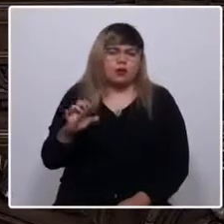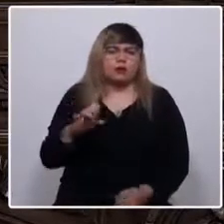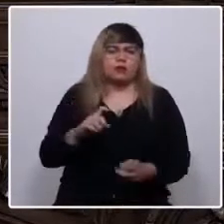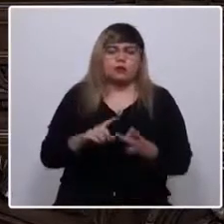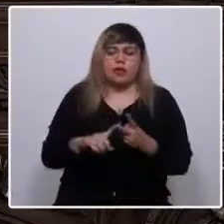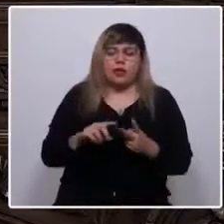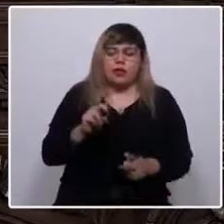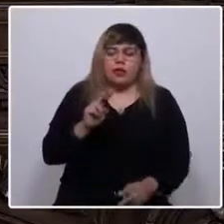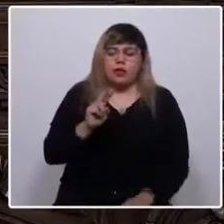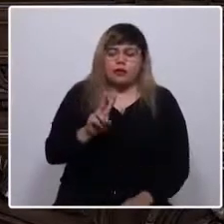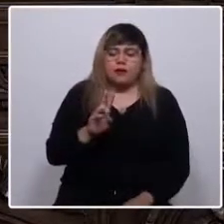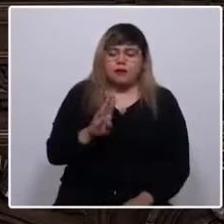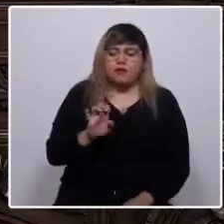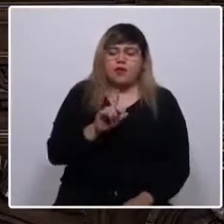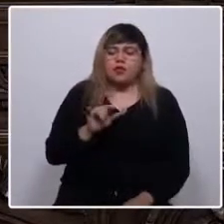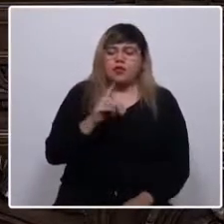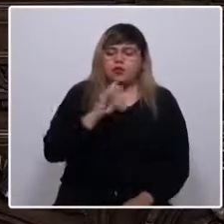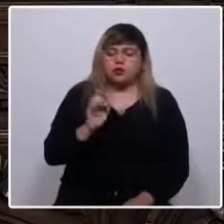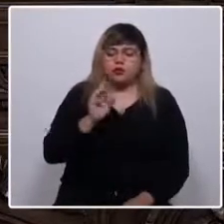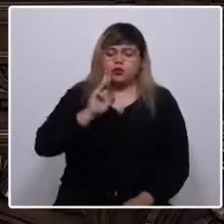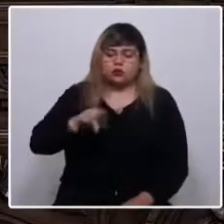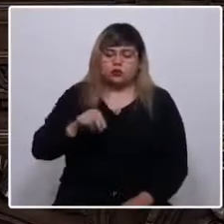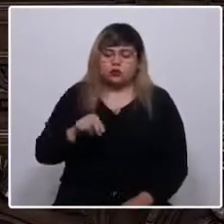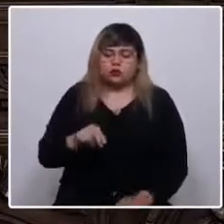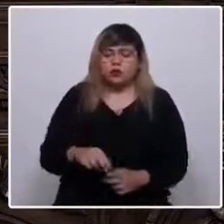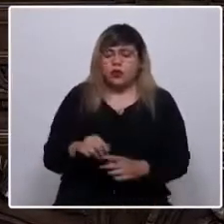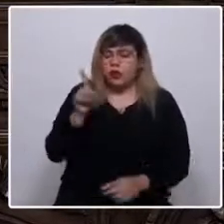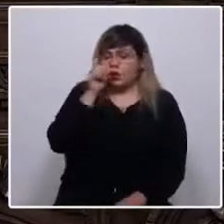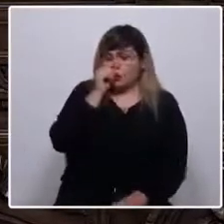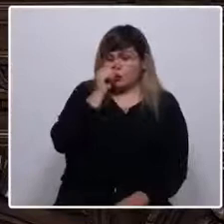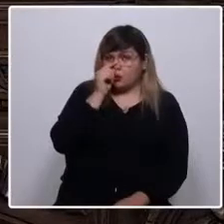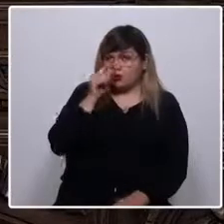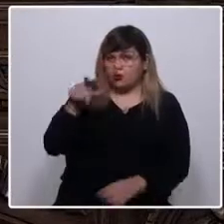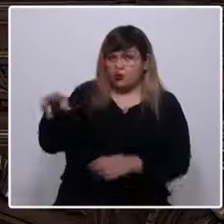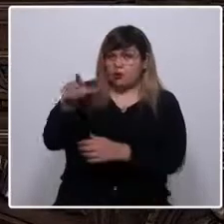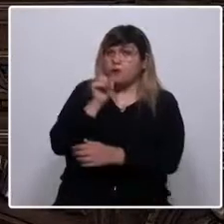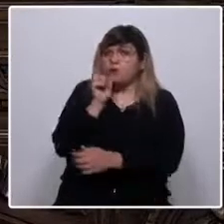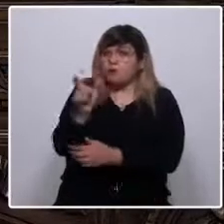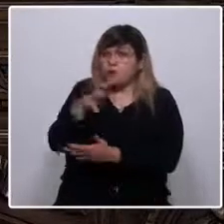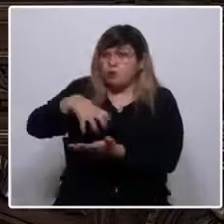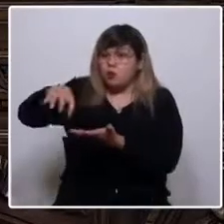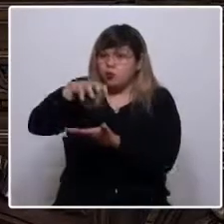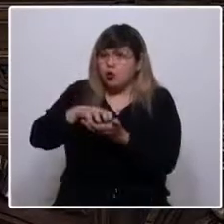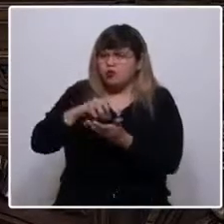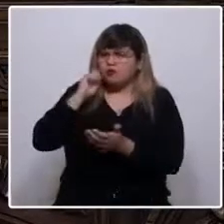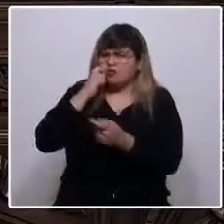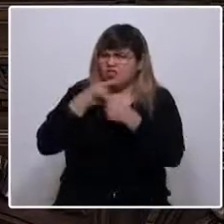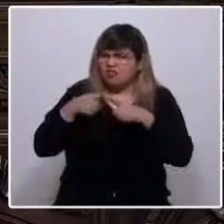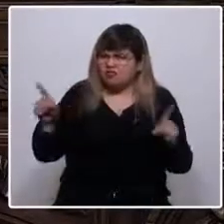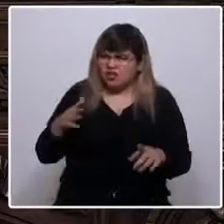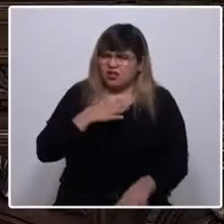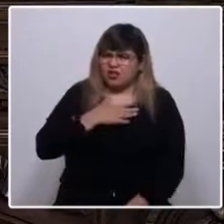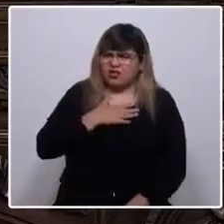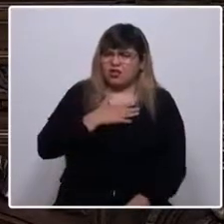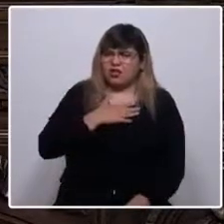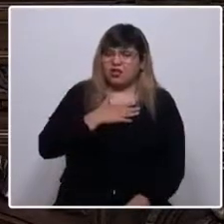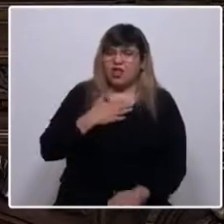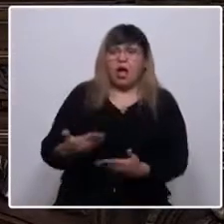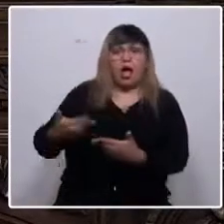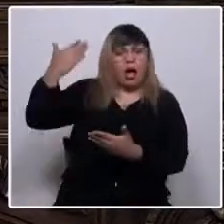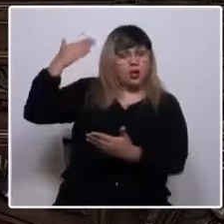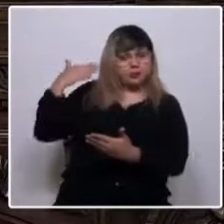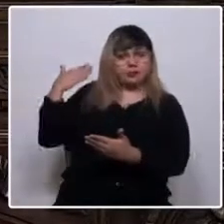desde hace 2 octubre es que ya el concepto de pueblo tiene un significado totalmente distinto para mí antes